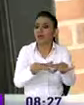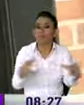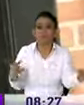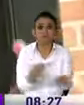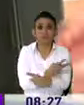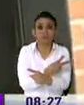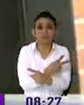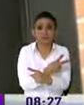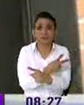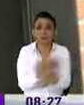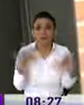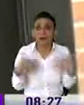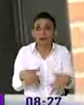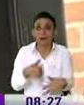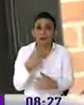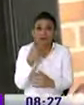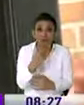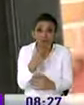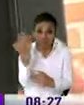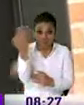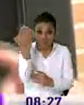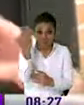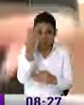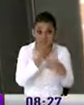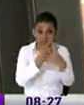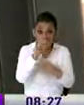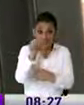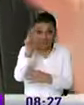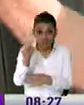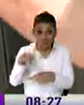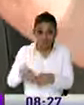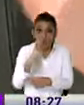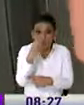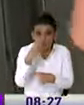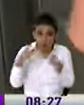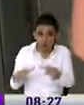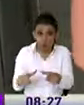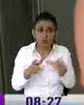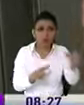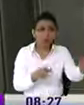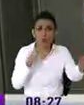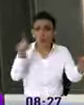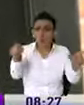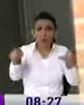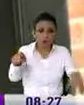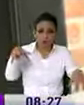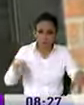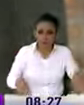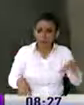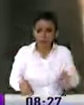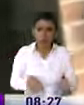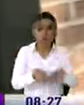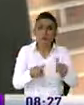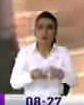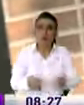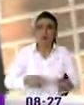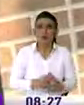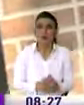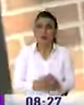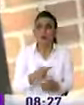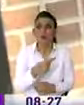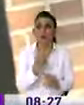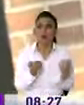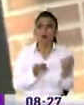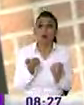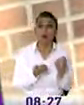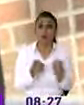Yo porque ahorita vi en la televisión el Carcelén Bajo, eso no es un solo hueco, es un hueco aquí, hueco abajo, huecos por todas partes. Ya se cruzó un carro ahí, se